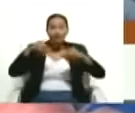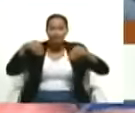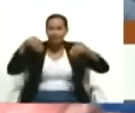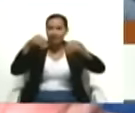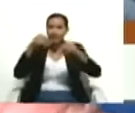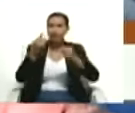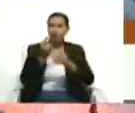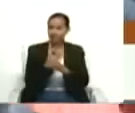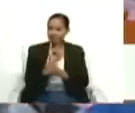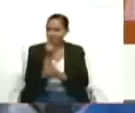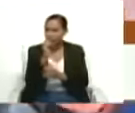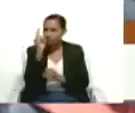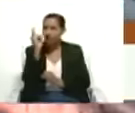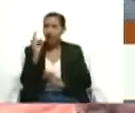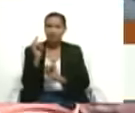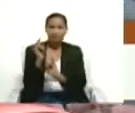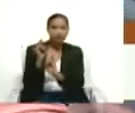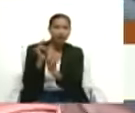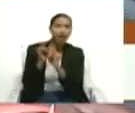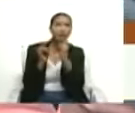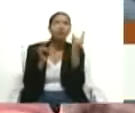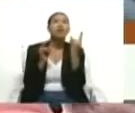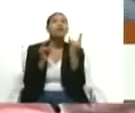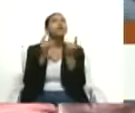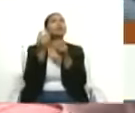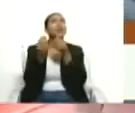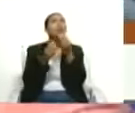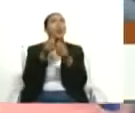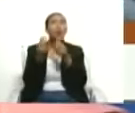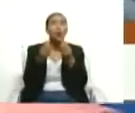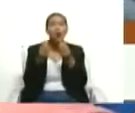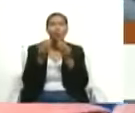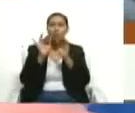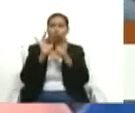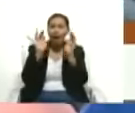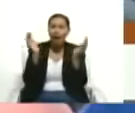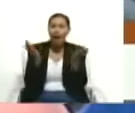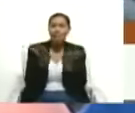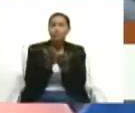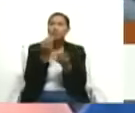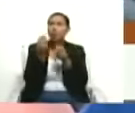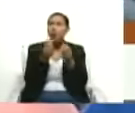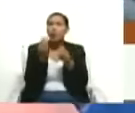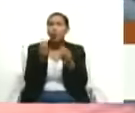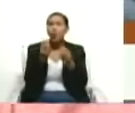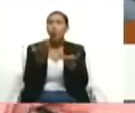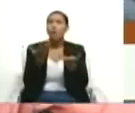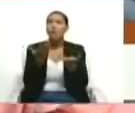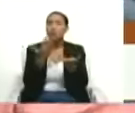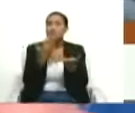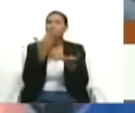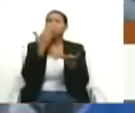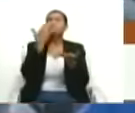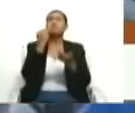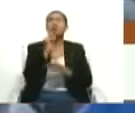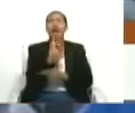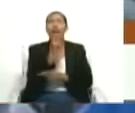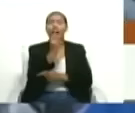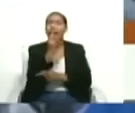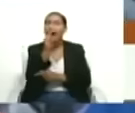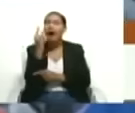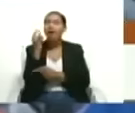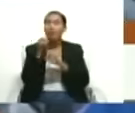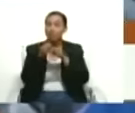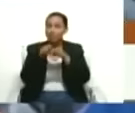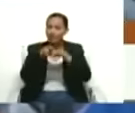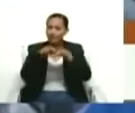entero. De cómo permitir que el planeta respire, que la naturaleza expanda